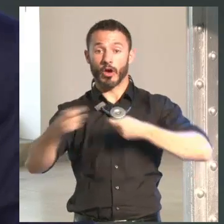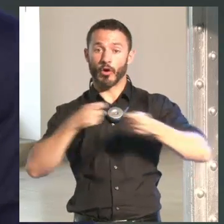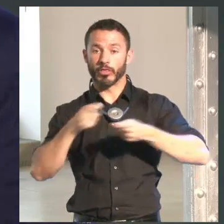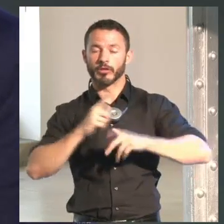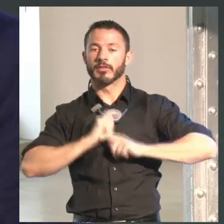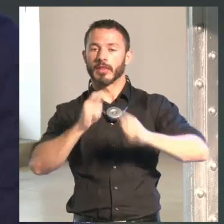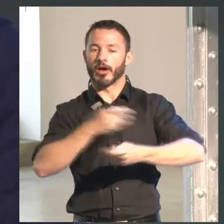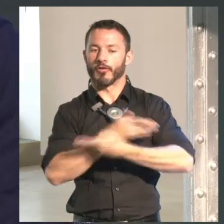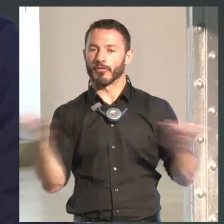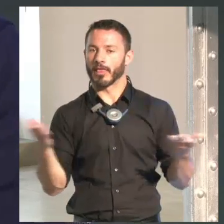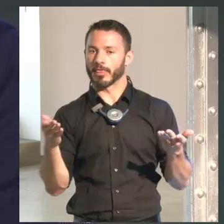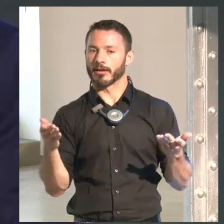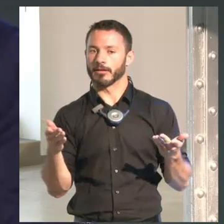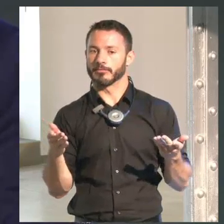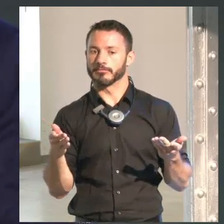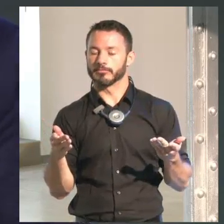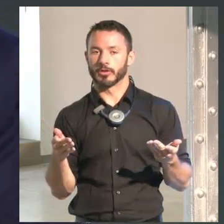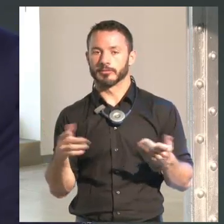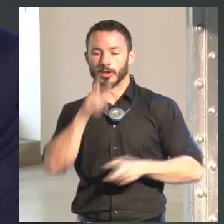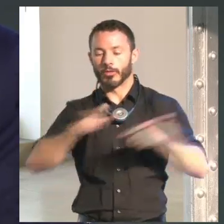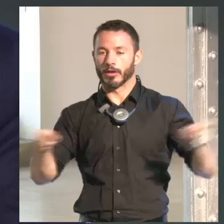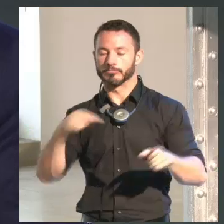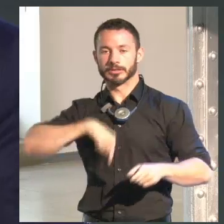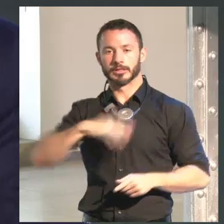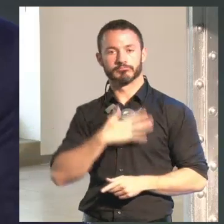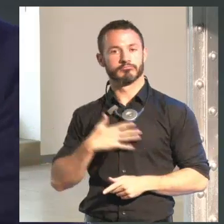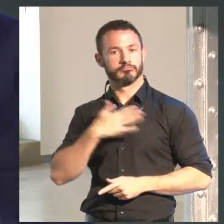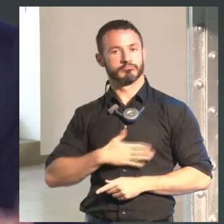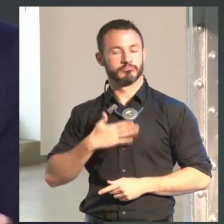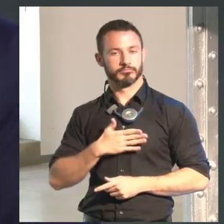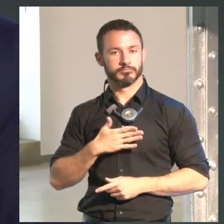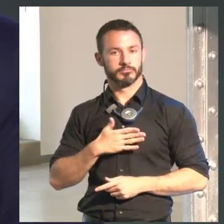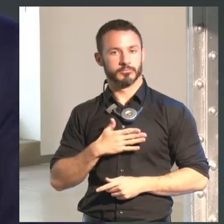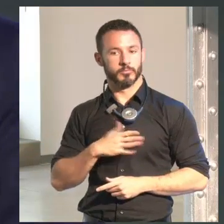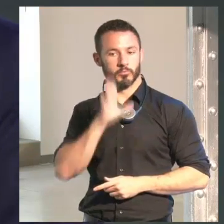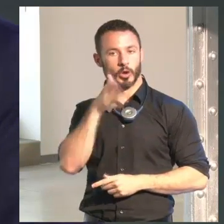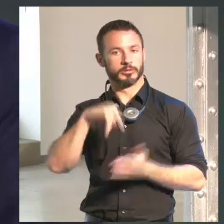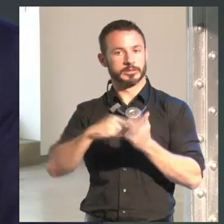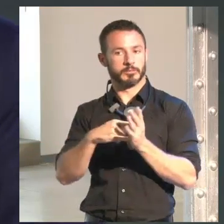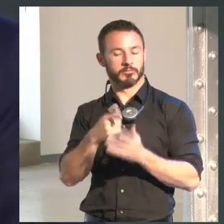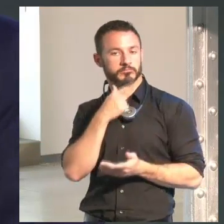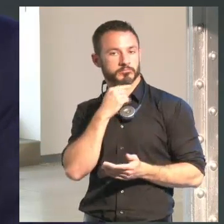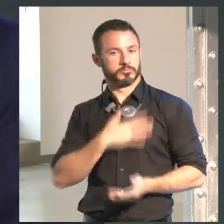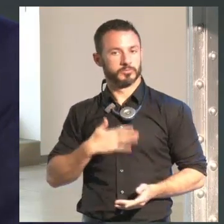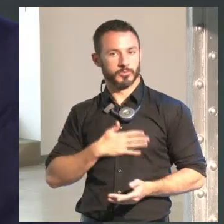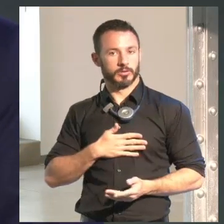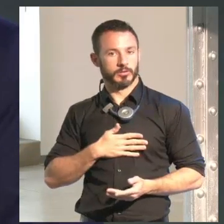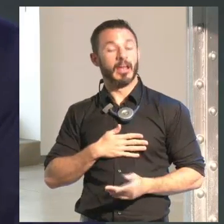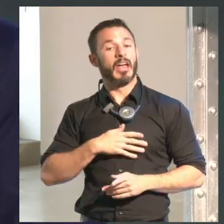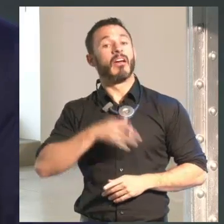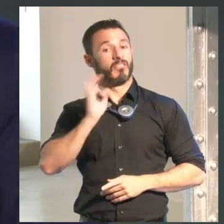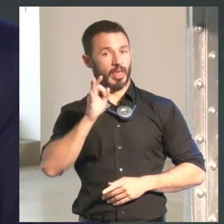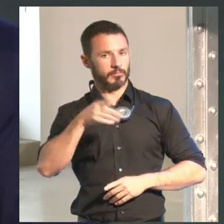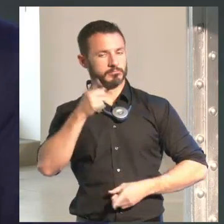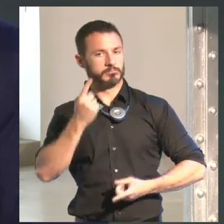gusto, porque nos va bien con ese sistema. Es decir, es verdad que hay problemas, pero en general nos va bien. Por lo tanto, no sé si hay